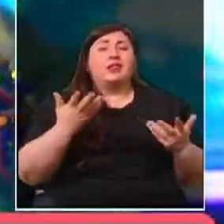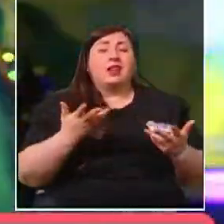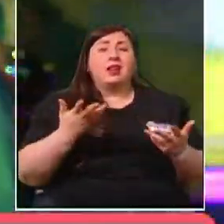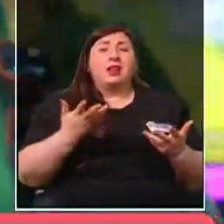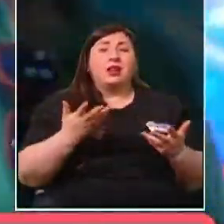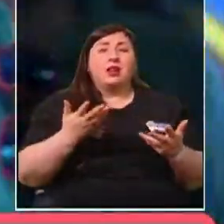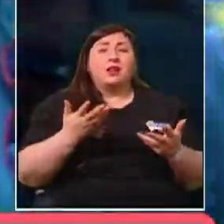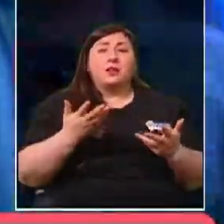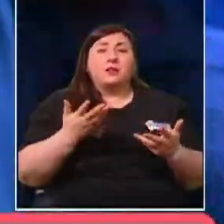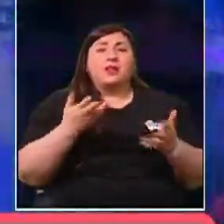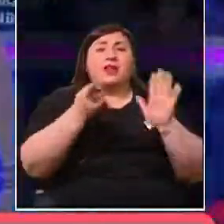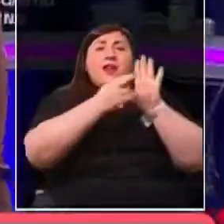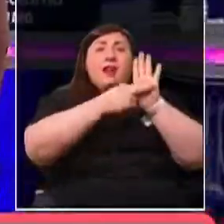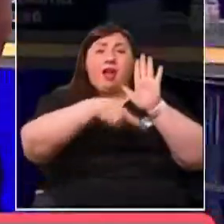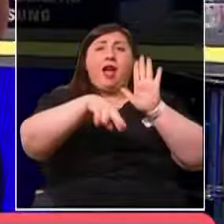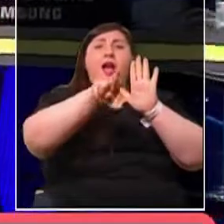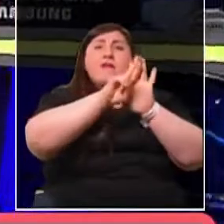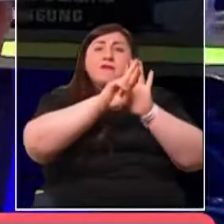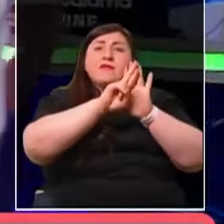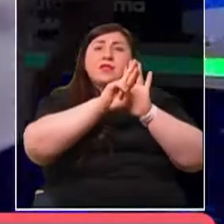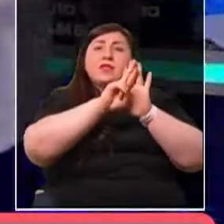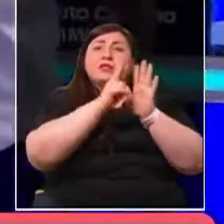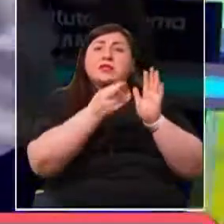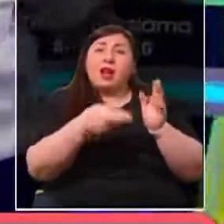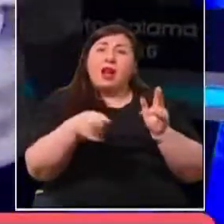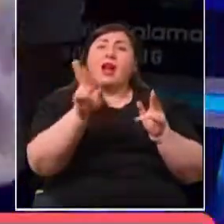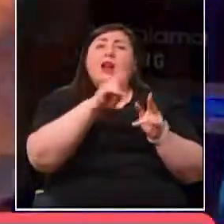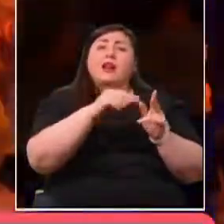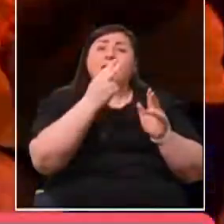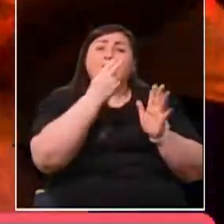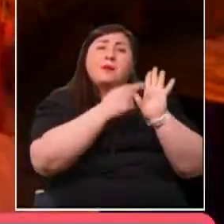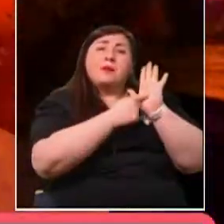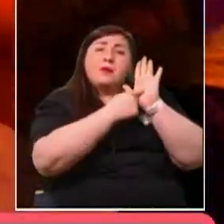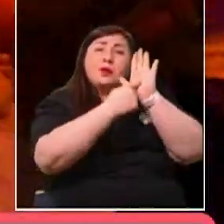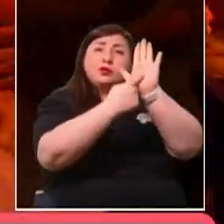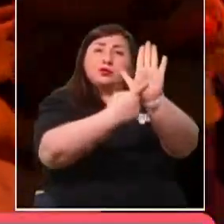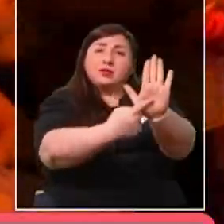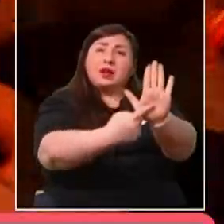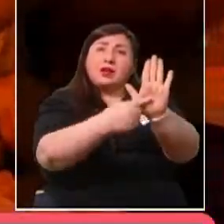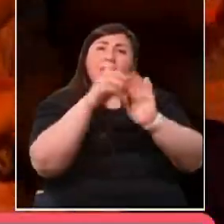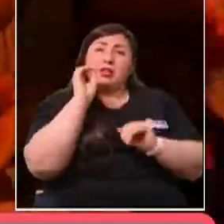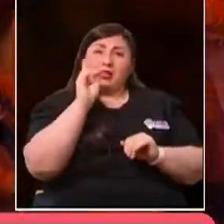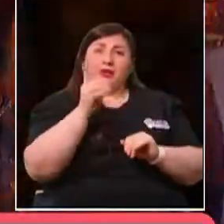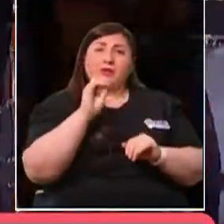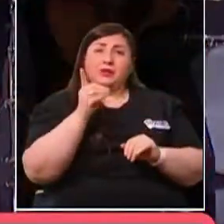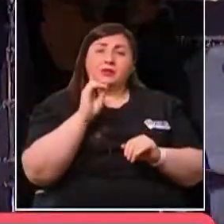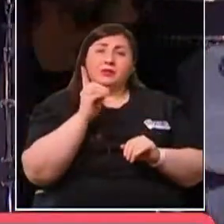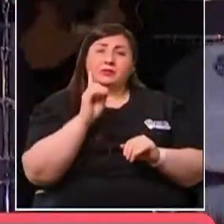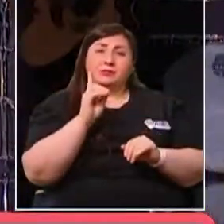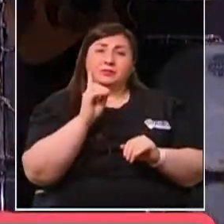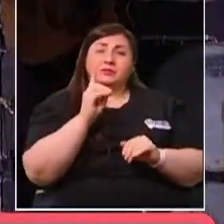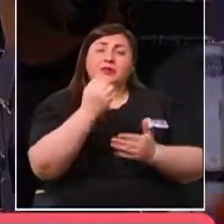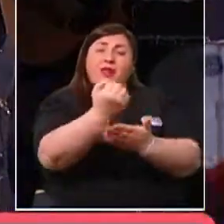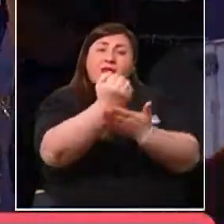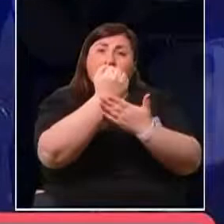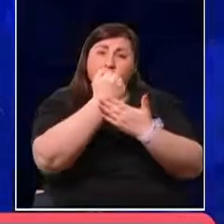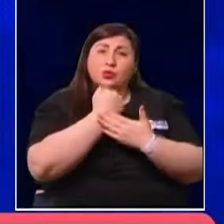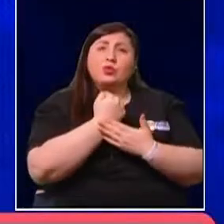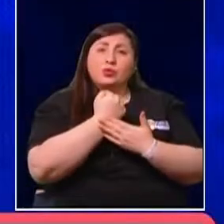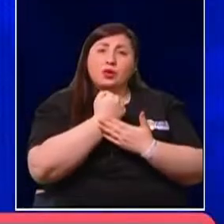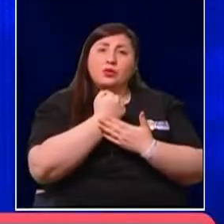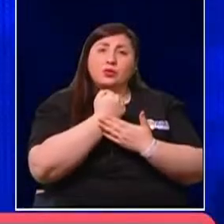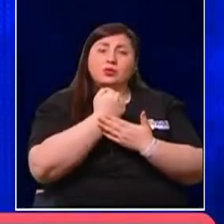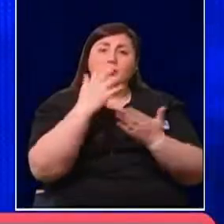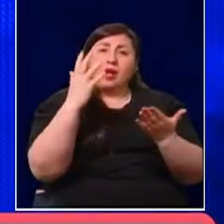es rehabilitar y darle visibilidad a la discapacidad. Ayúdennos a